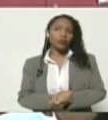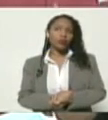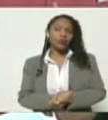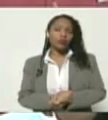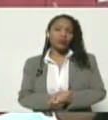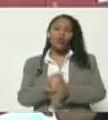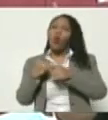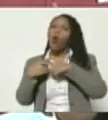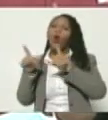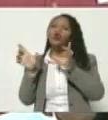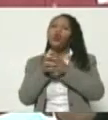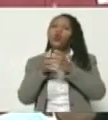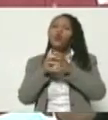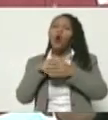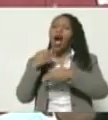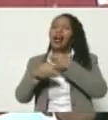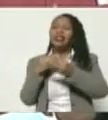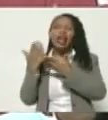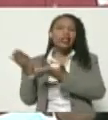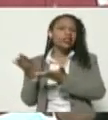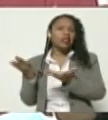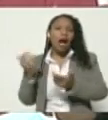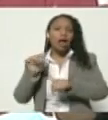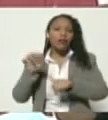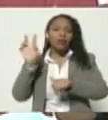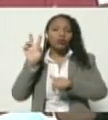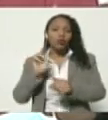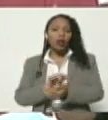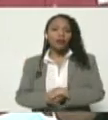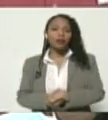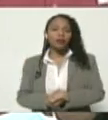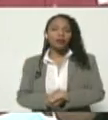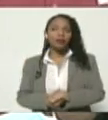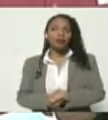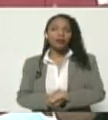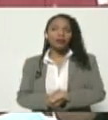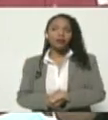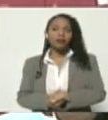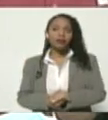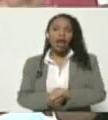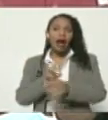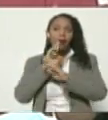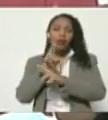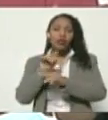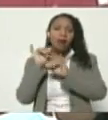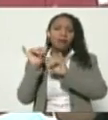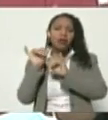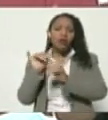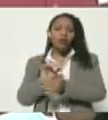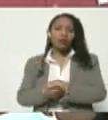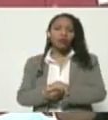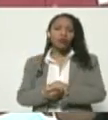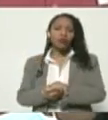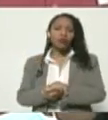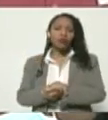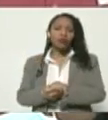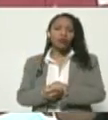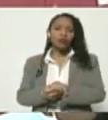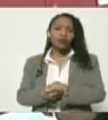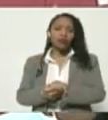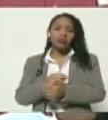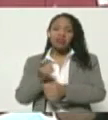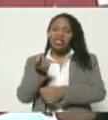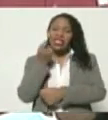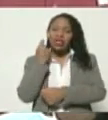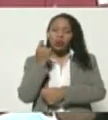¿qué otro partido puede hacer esto aquí en Venezuela? La respuesta la tiene ahí mismo. No,